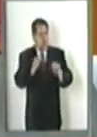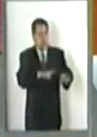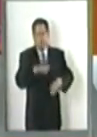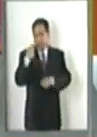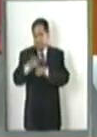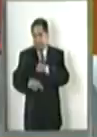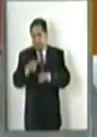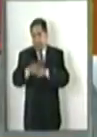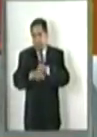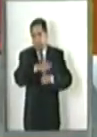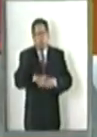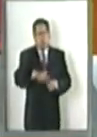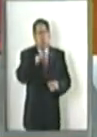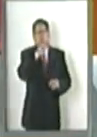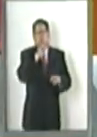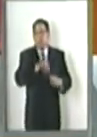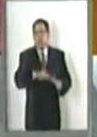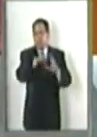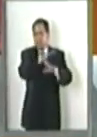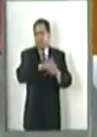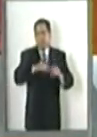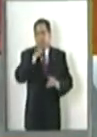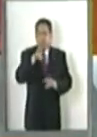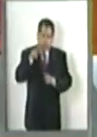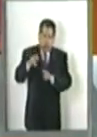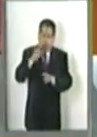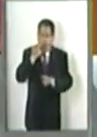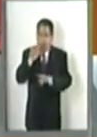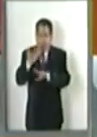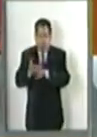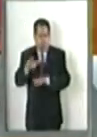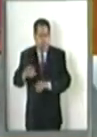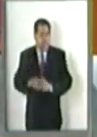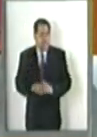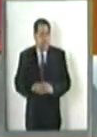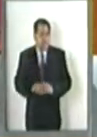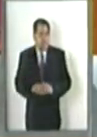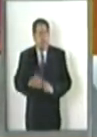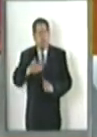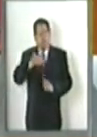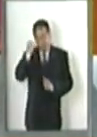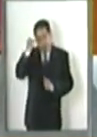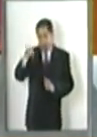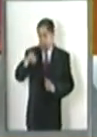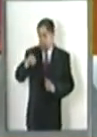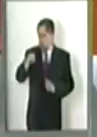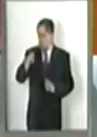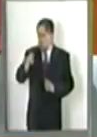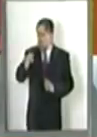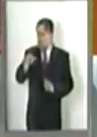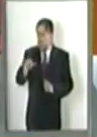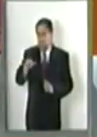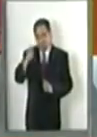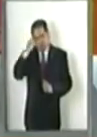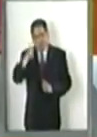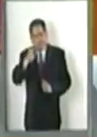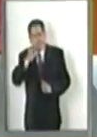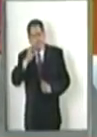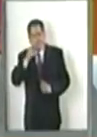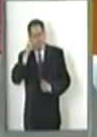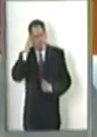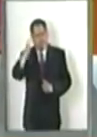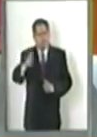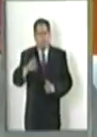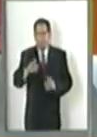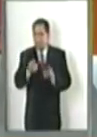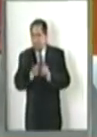peligrosos para el medio ambiente. Desde el punto de vista de Morena, que lucha por una sociedad más